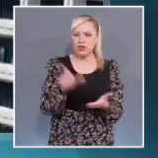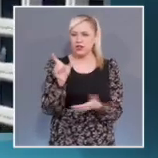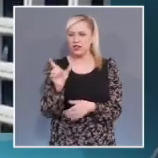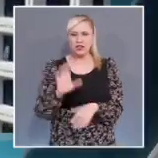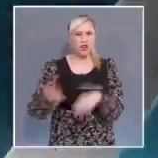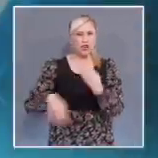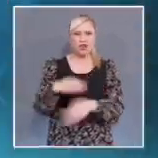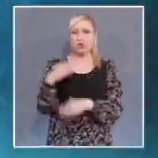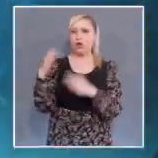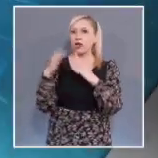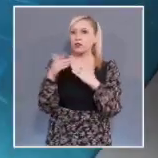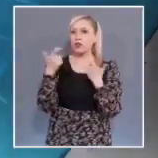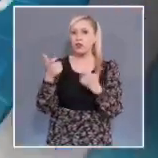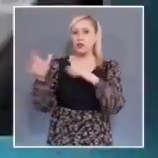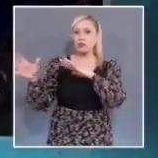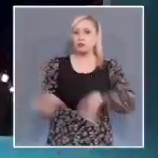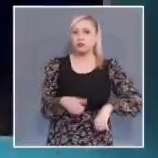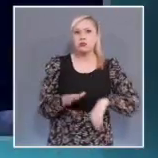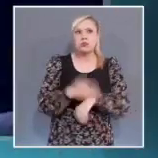públicos.